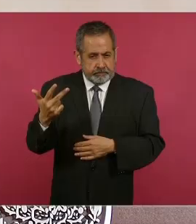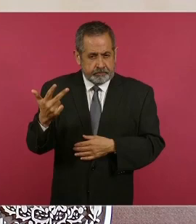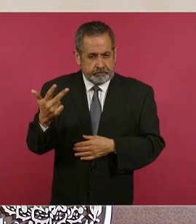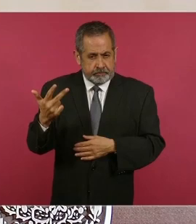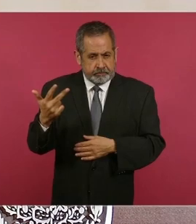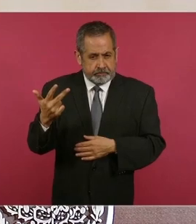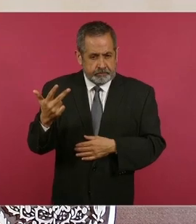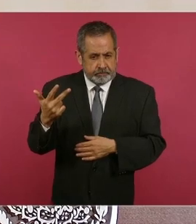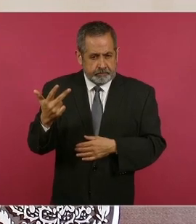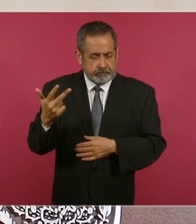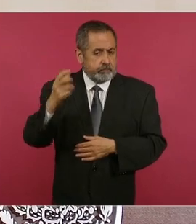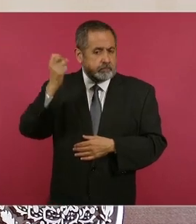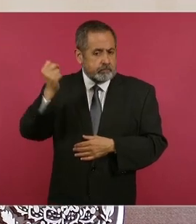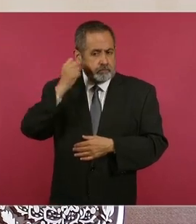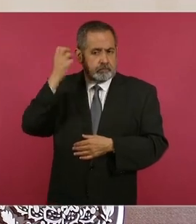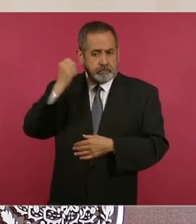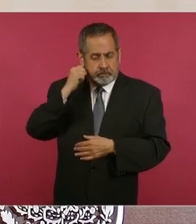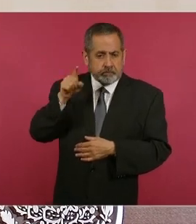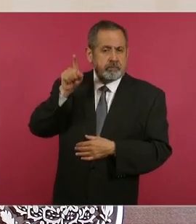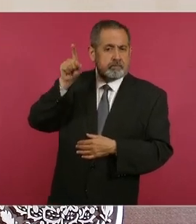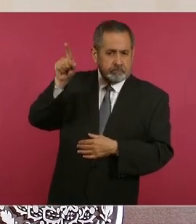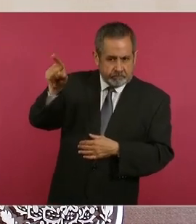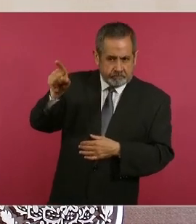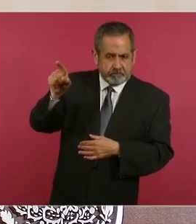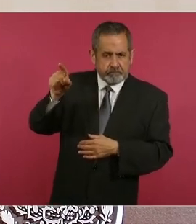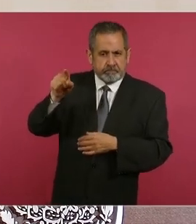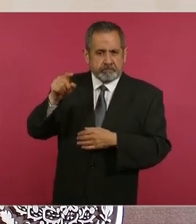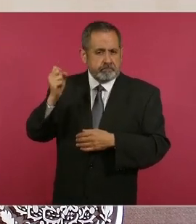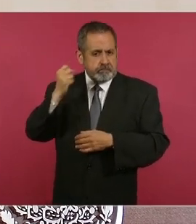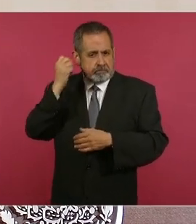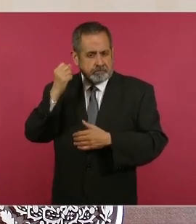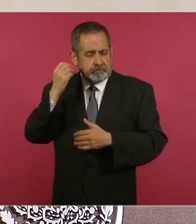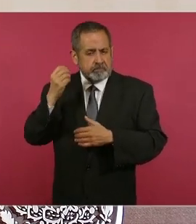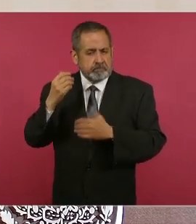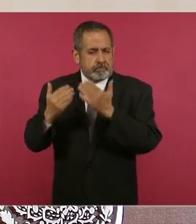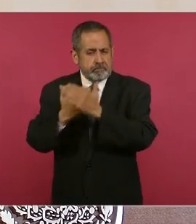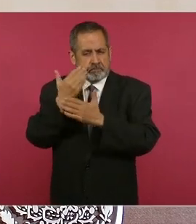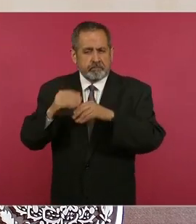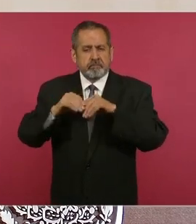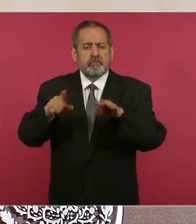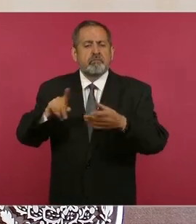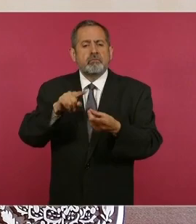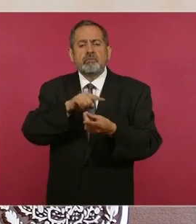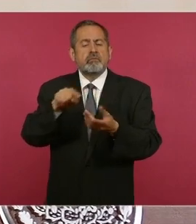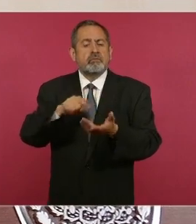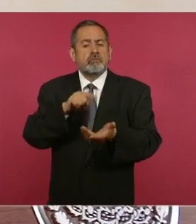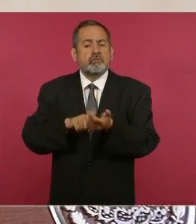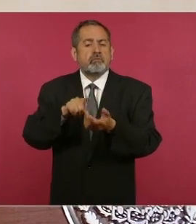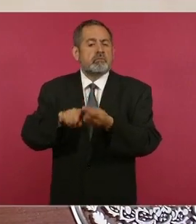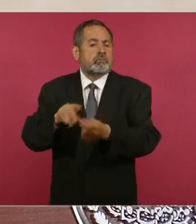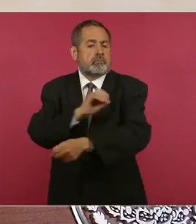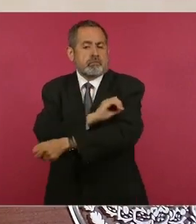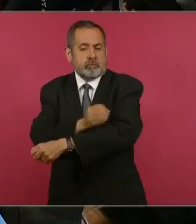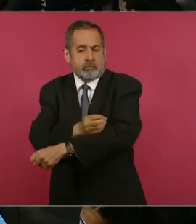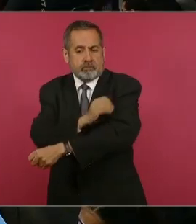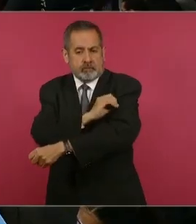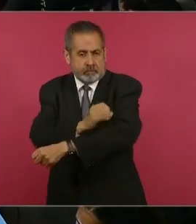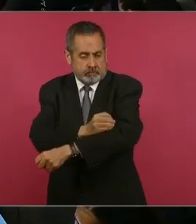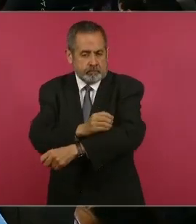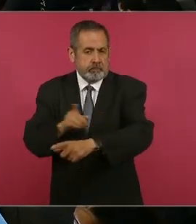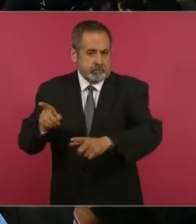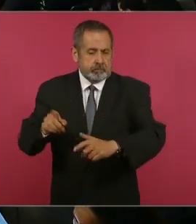la conferencia va a ser en Obregón,